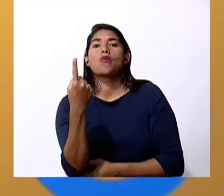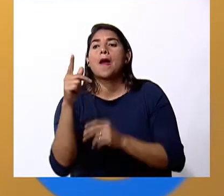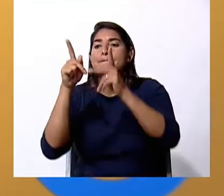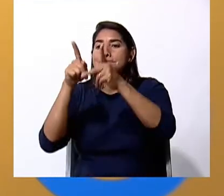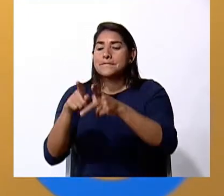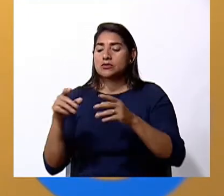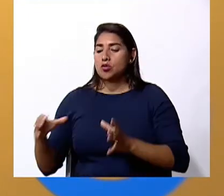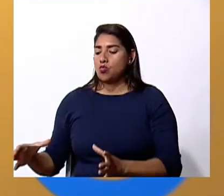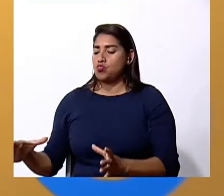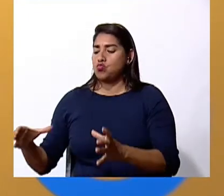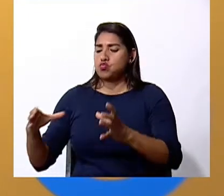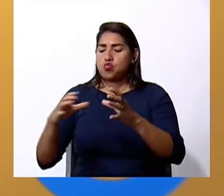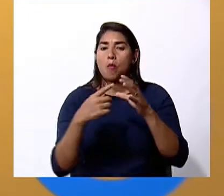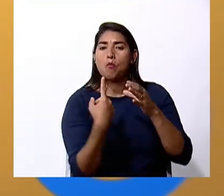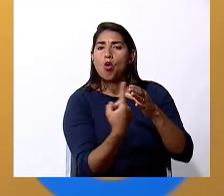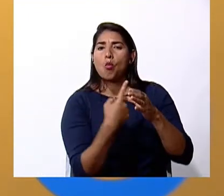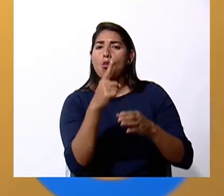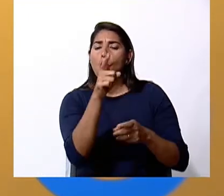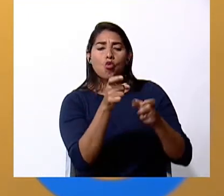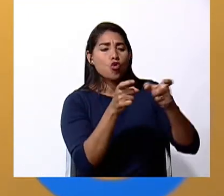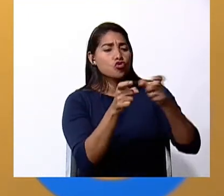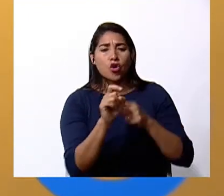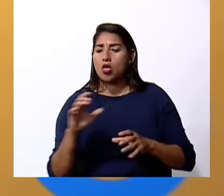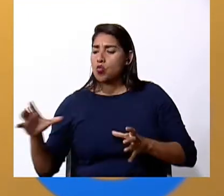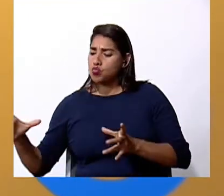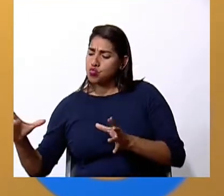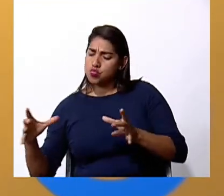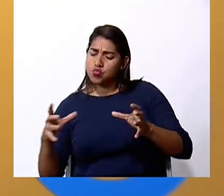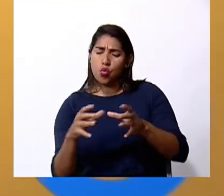a España. No había otra opción.